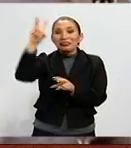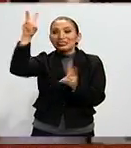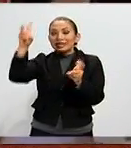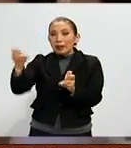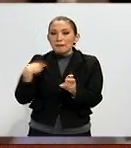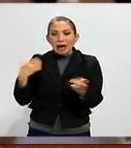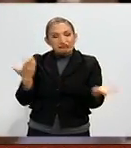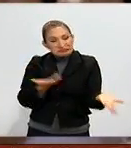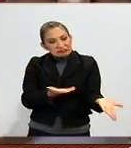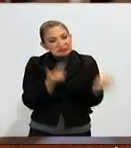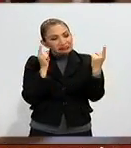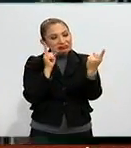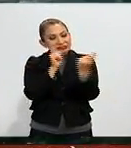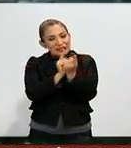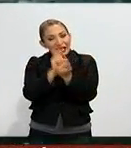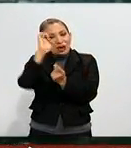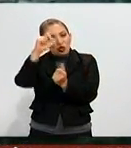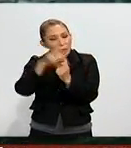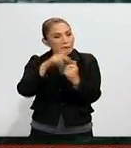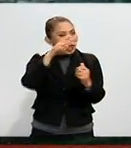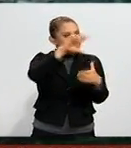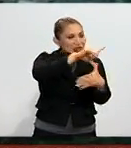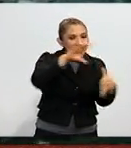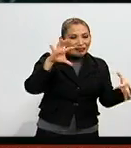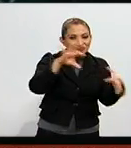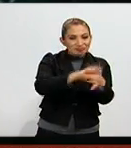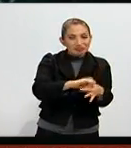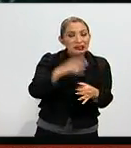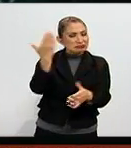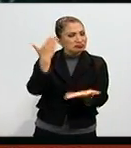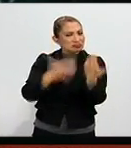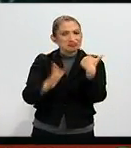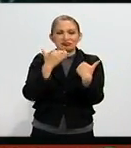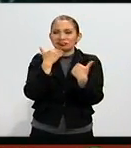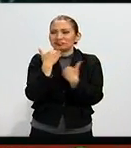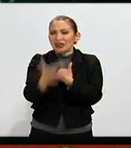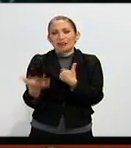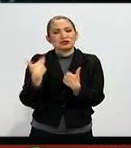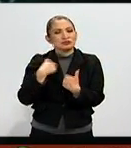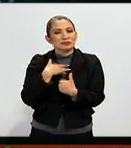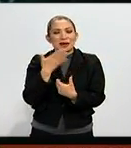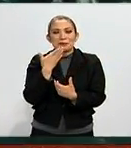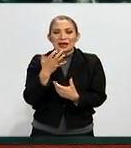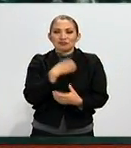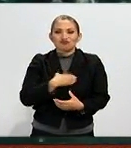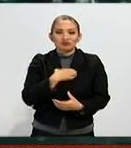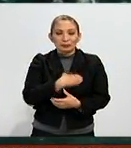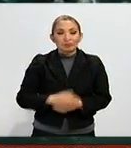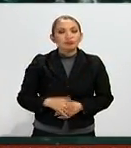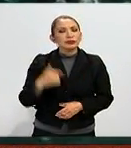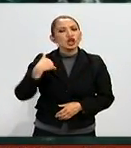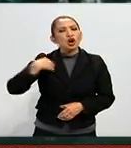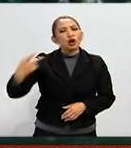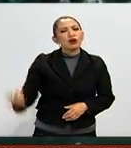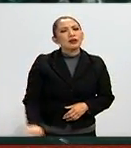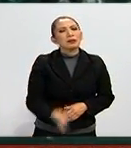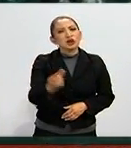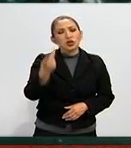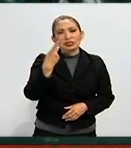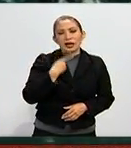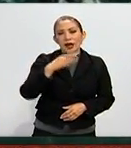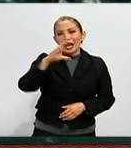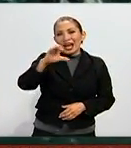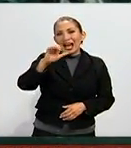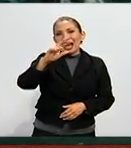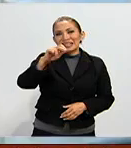de acercar Europa a América Latina. Tuvo un éxito muy grande y estamos muy contentos. Me gustaría preguntarle, Carsten